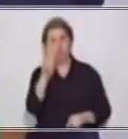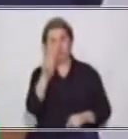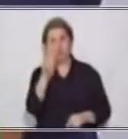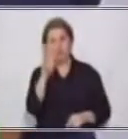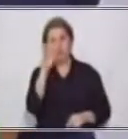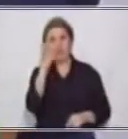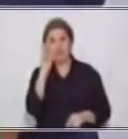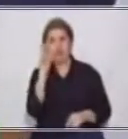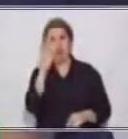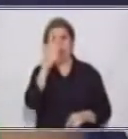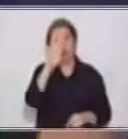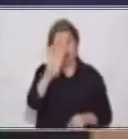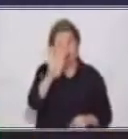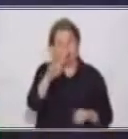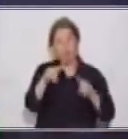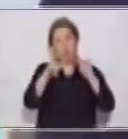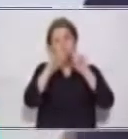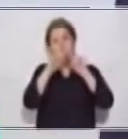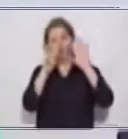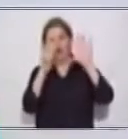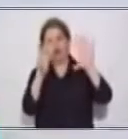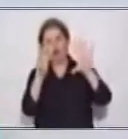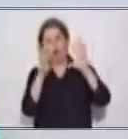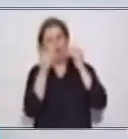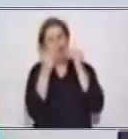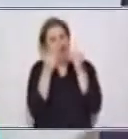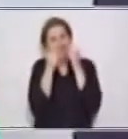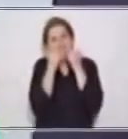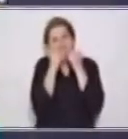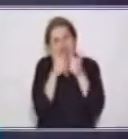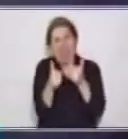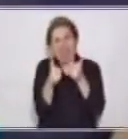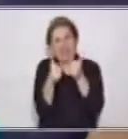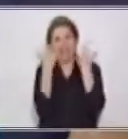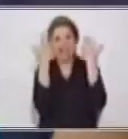8. Muy bien.